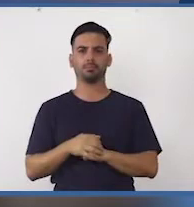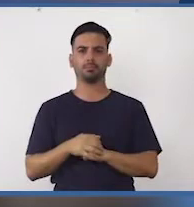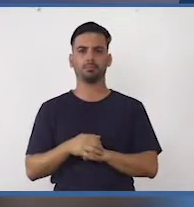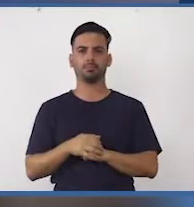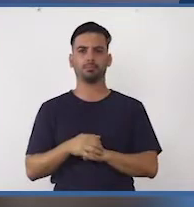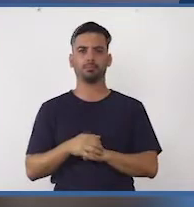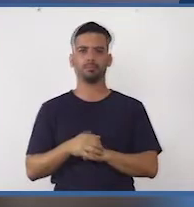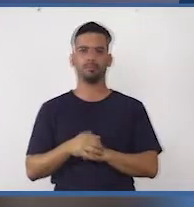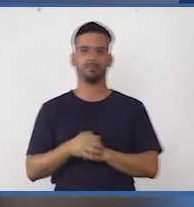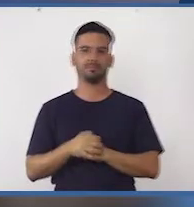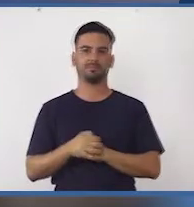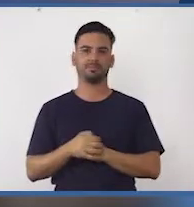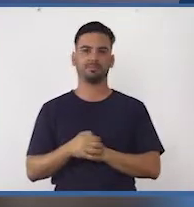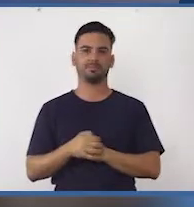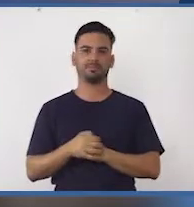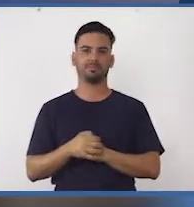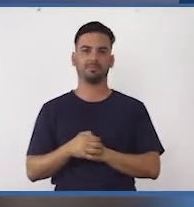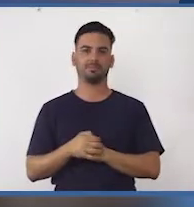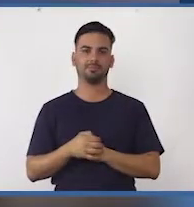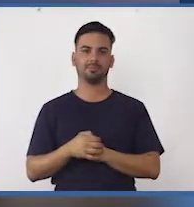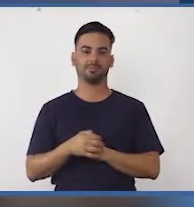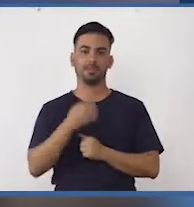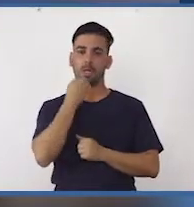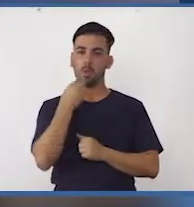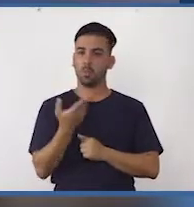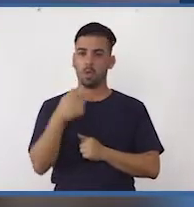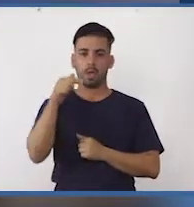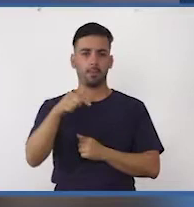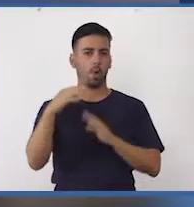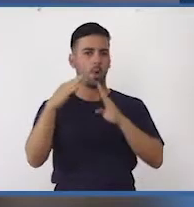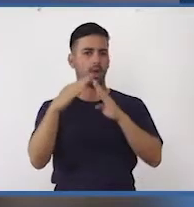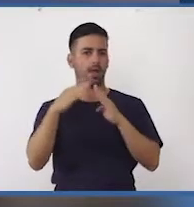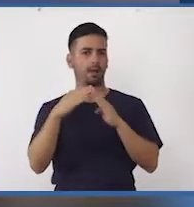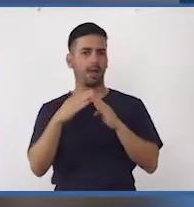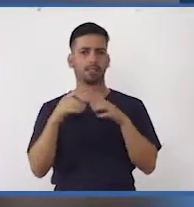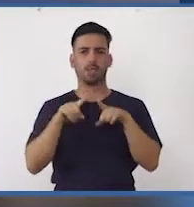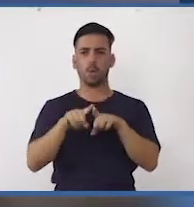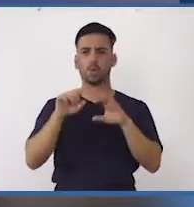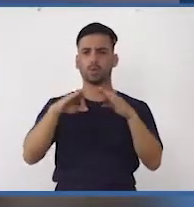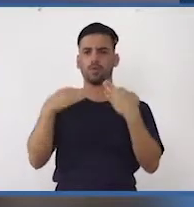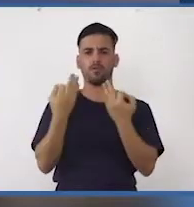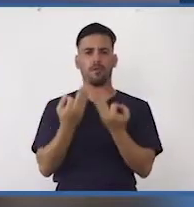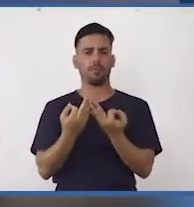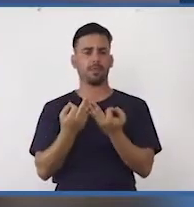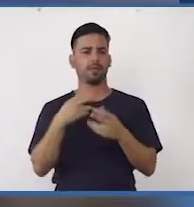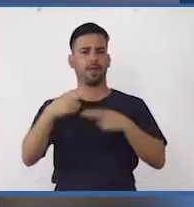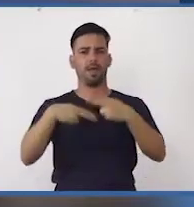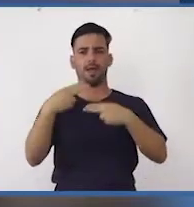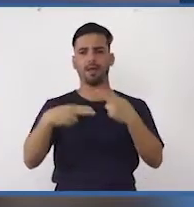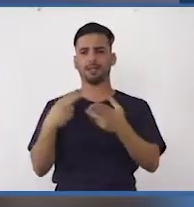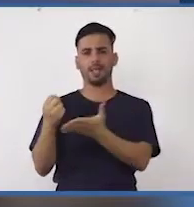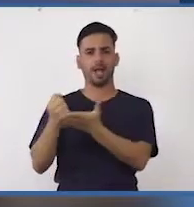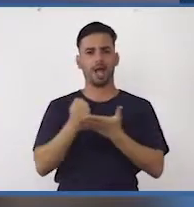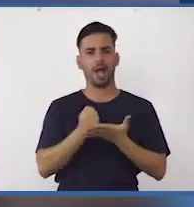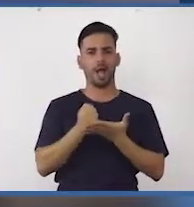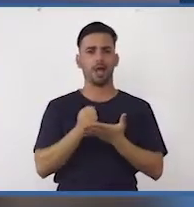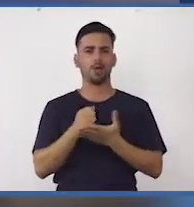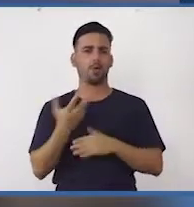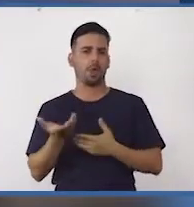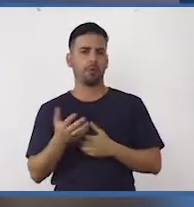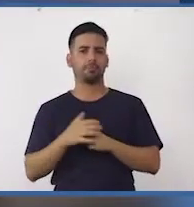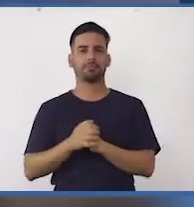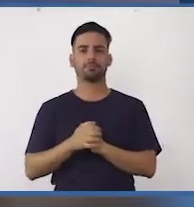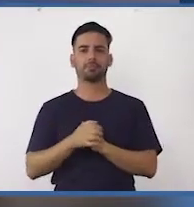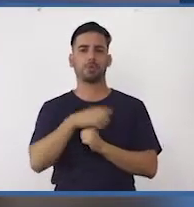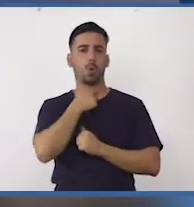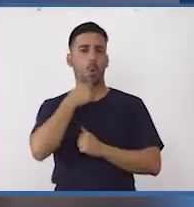¿Qué cosa es una onda? Podemos en casa hoy realizar el experimento o la demostración, como lo quieran hallar, con las ayudas de su mamá, de papá o de los abuelos,